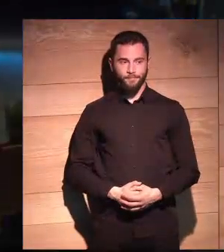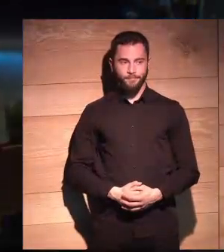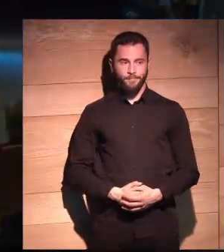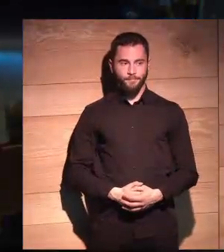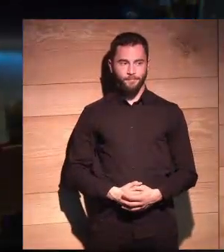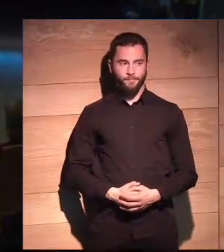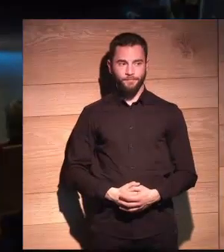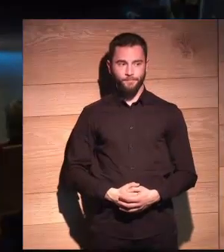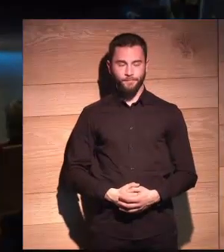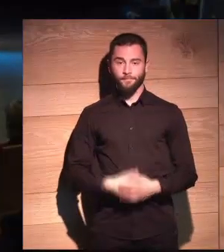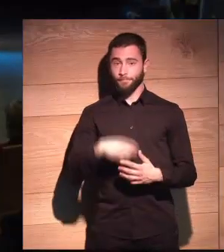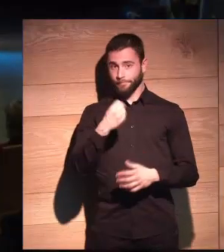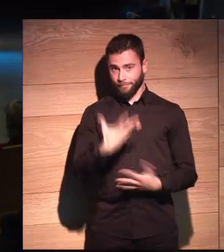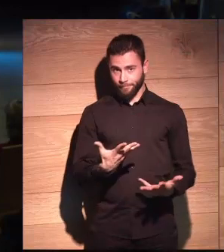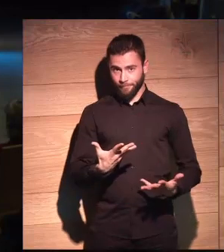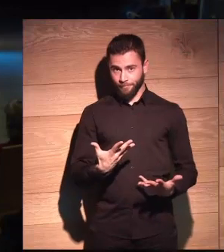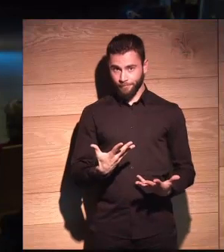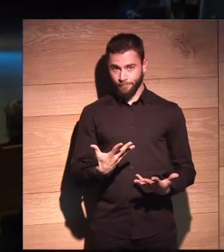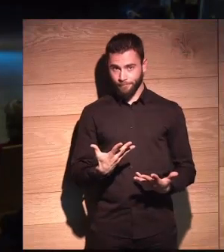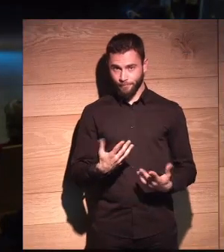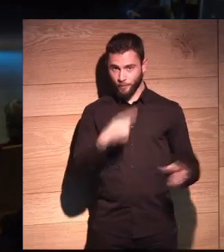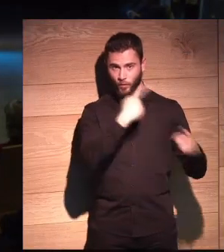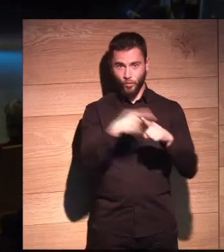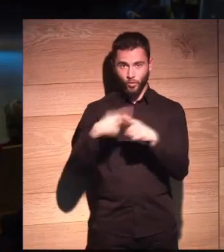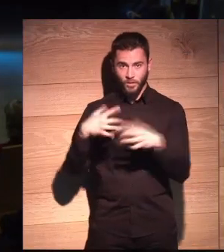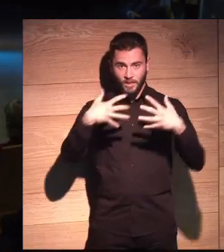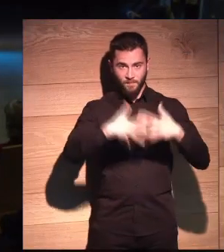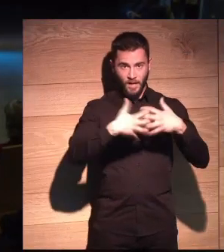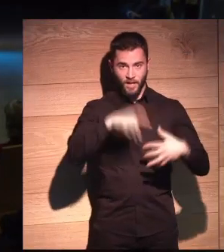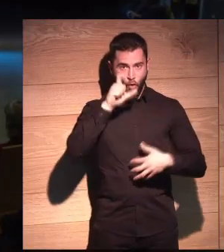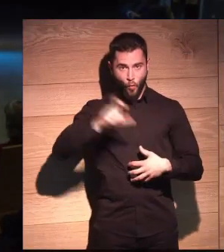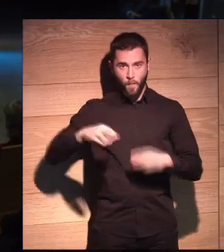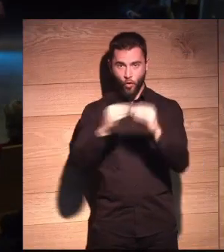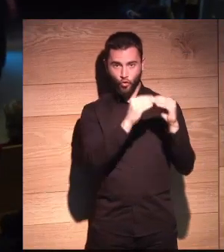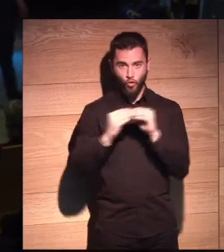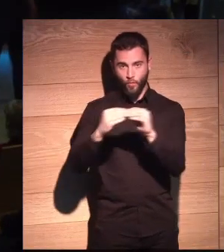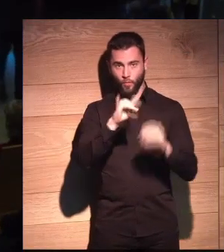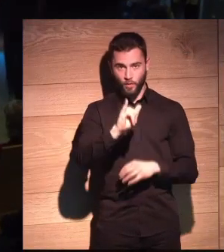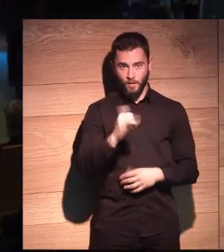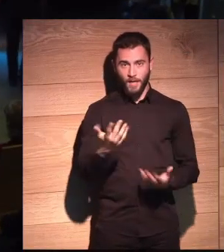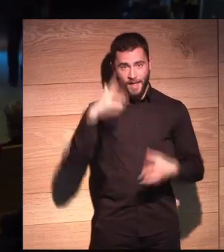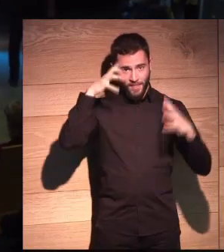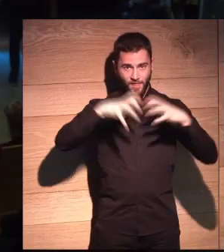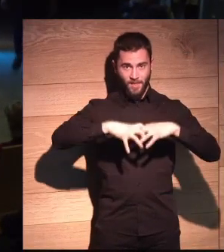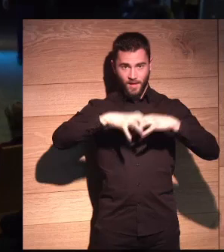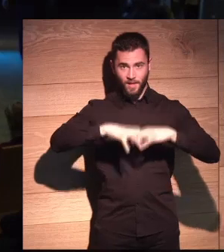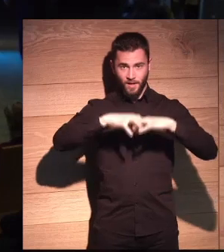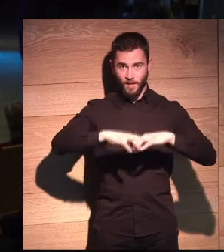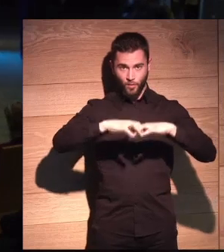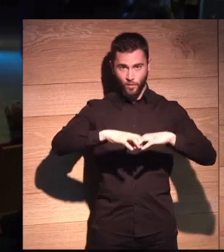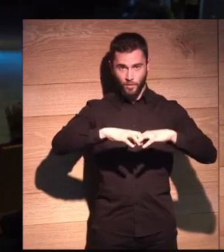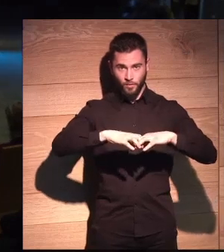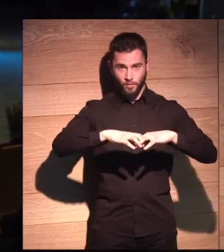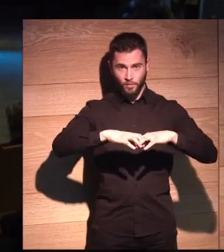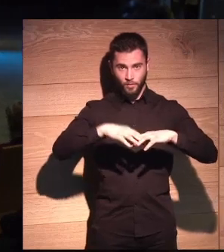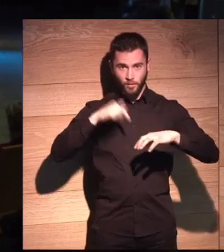Pues, por un lado, tenemos cosas en comunes con las máquinas. Ya he dicho que nuestro cerebro, hasta en cierta